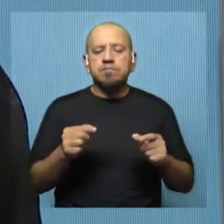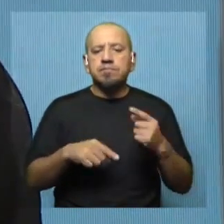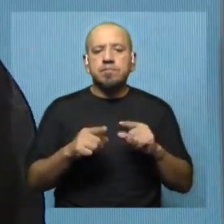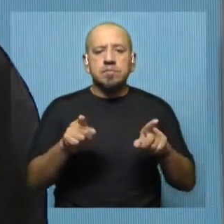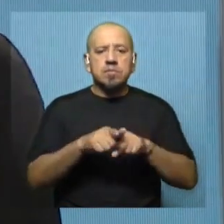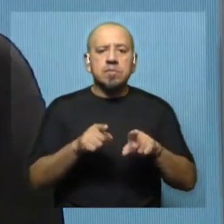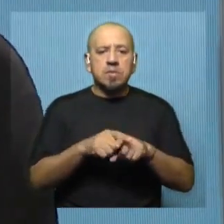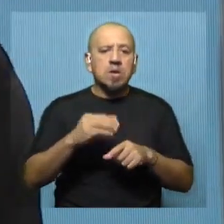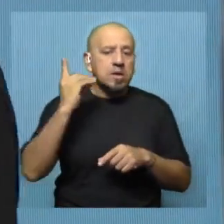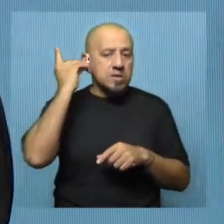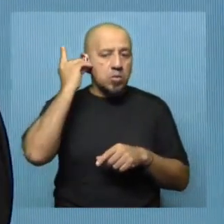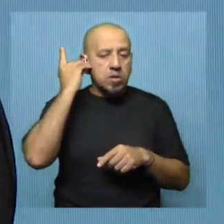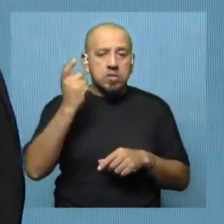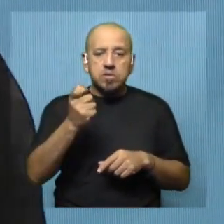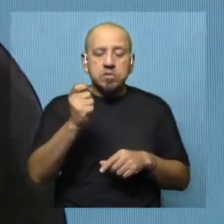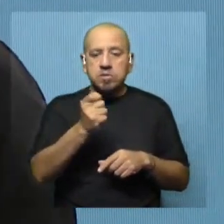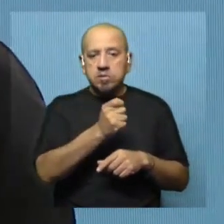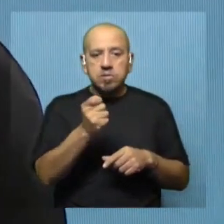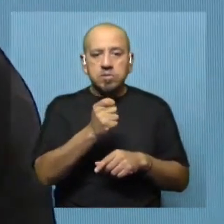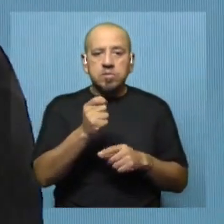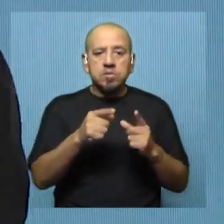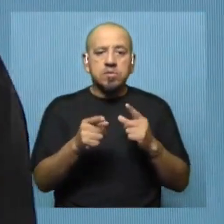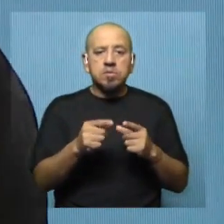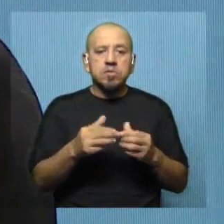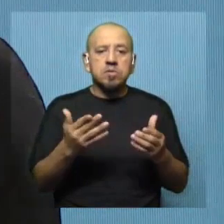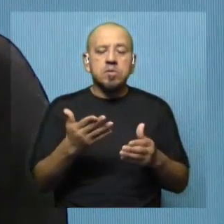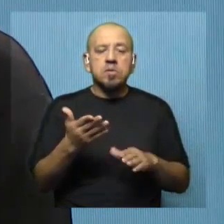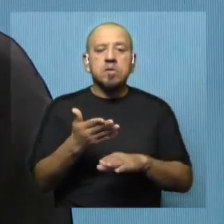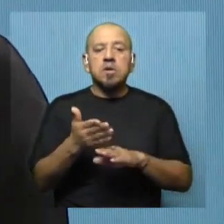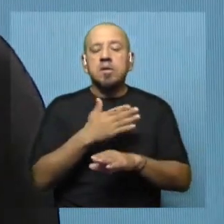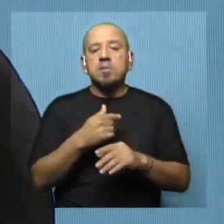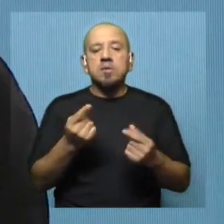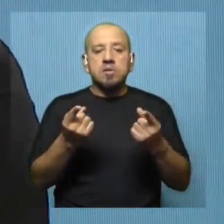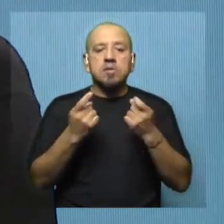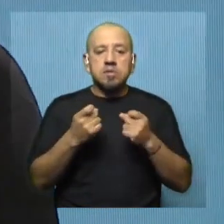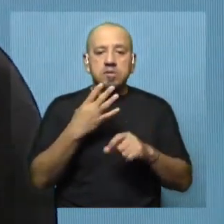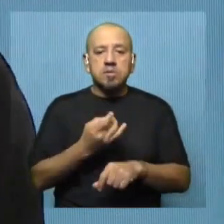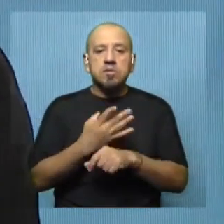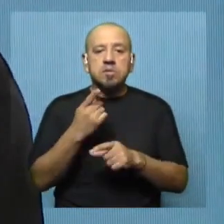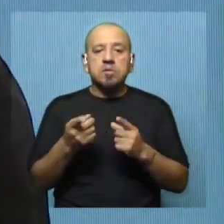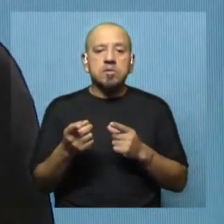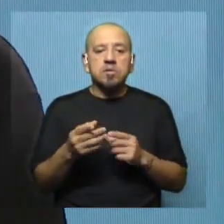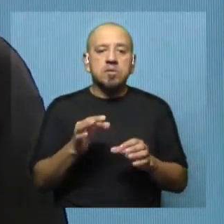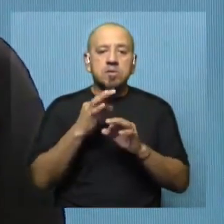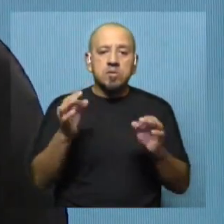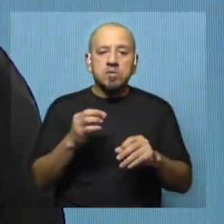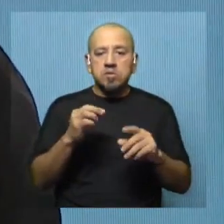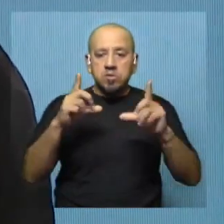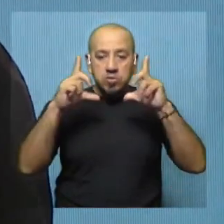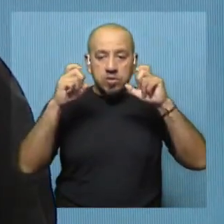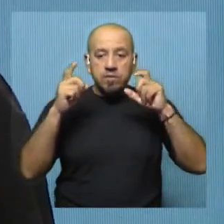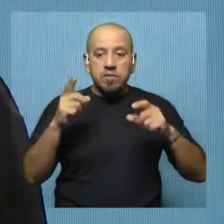teléfonos, ¿no? La posibilidad de que muchas personas generen imágenes que antes precisaban un profesional para poder retratarse o fotografiar algo.